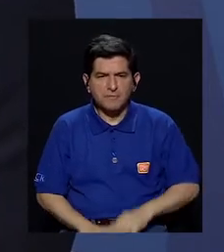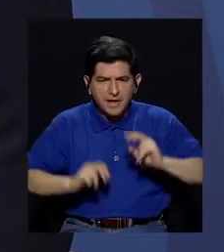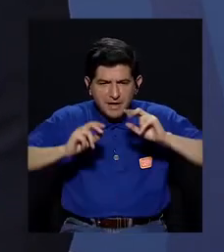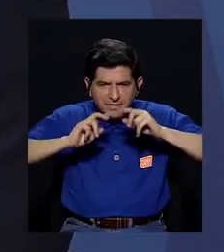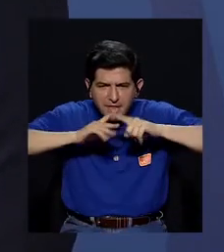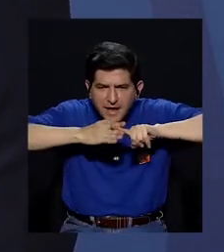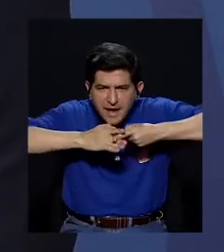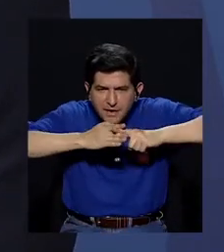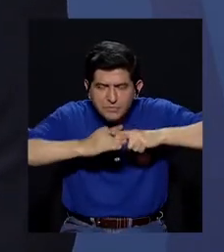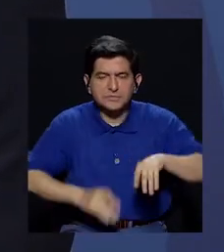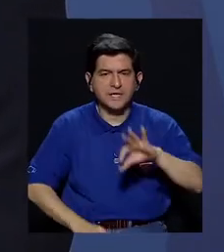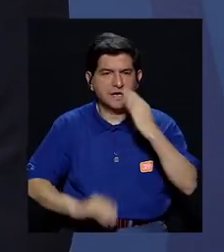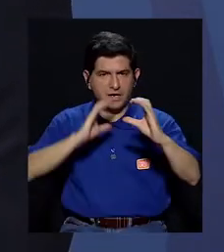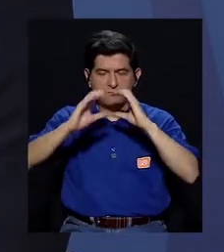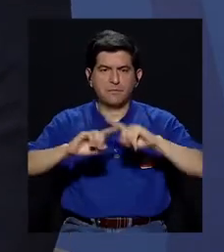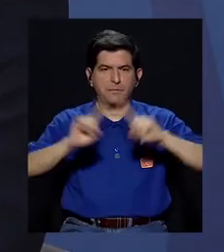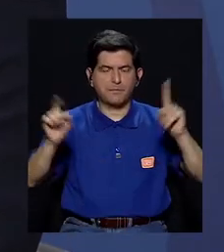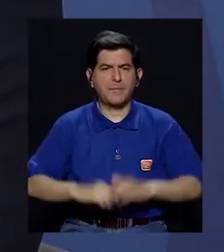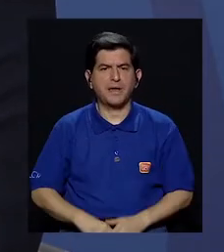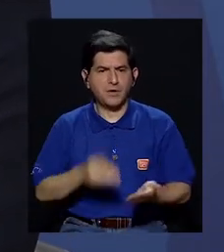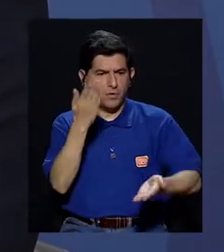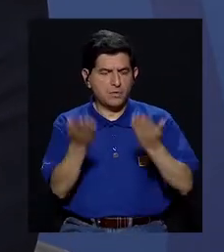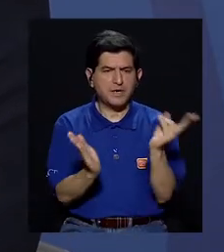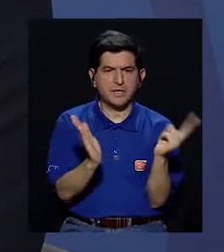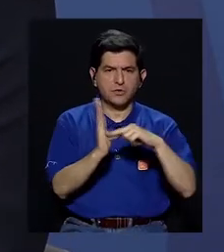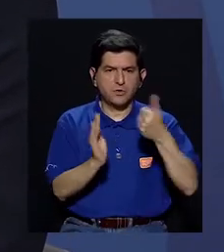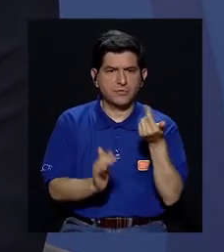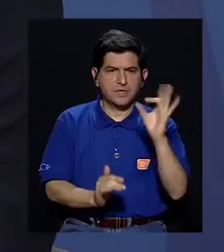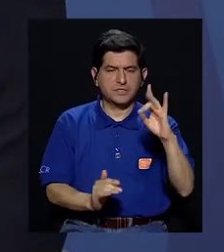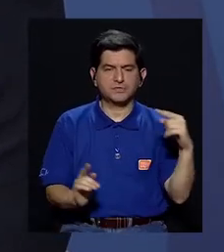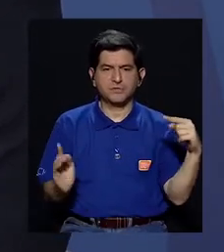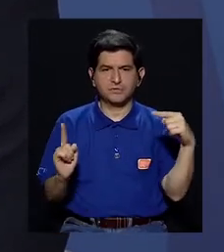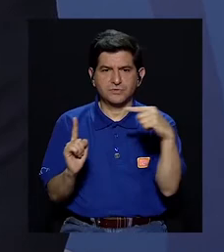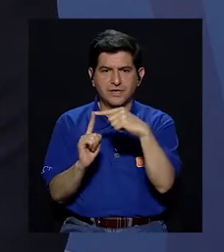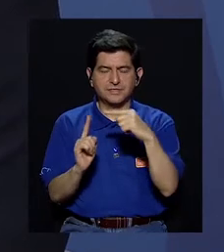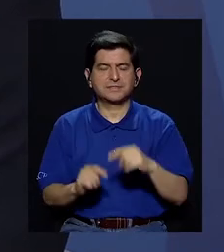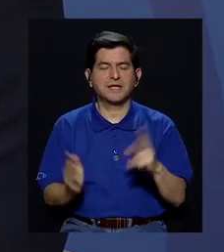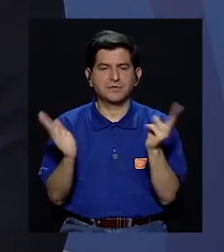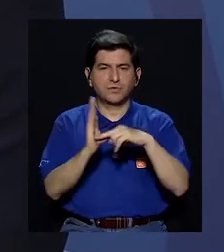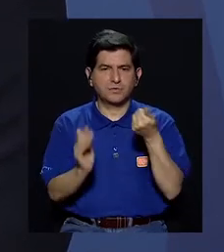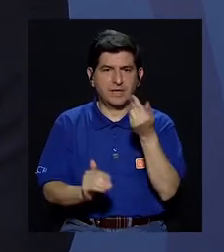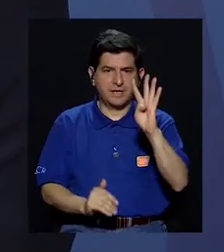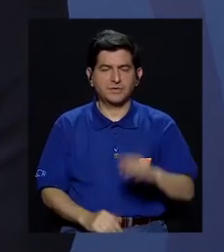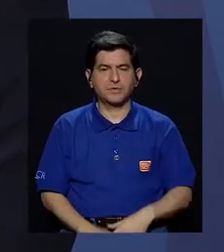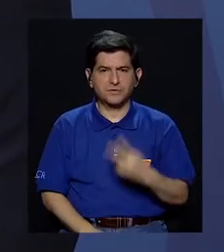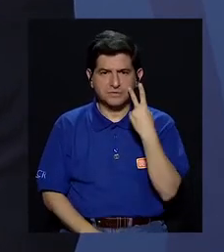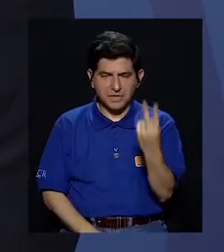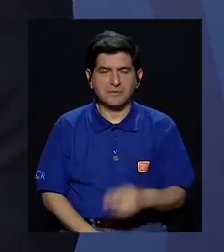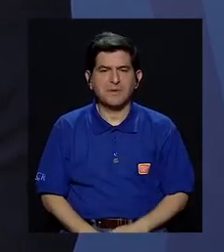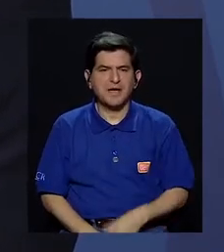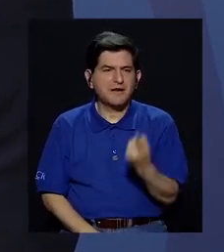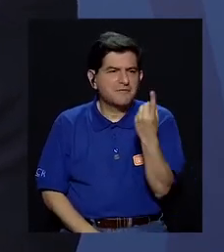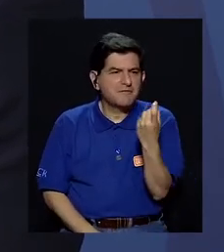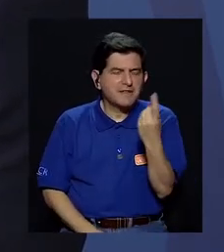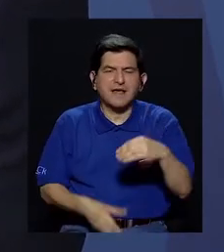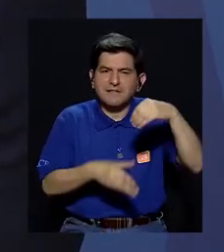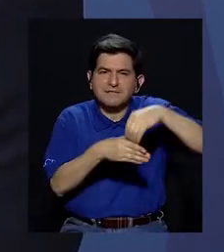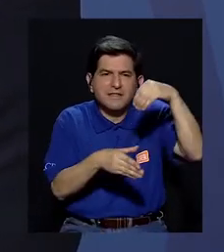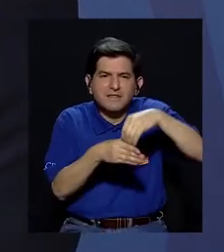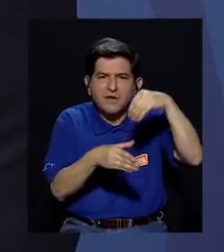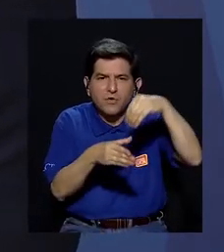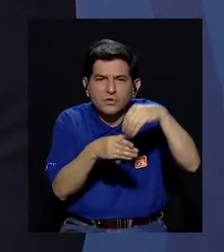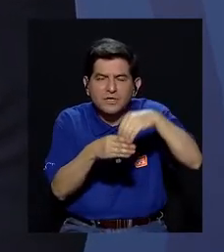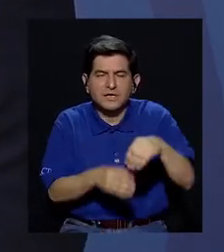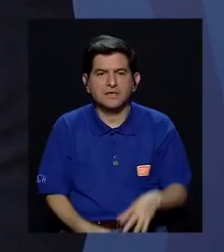sin embargo si comparamos 2018 contra 2014 vemos un déficit en la generación de contenido